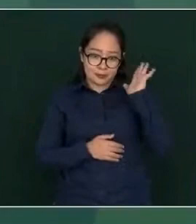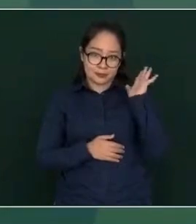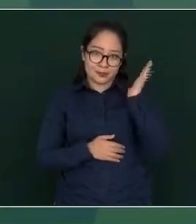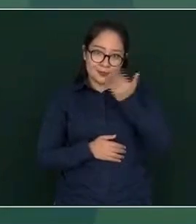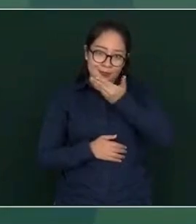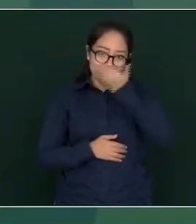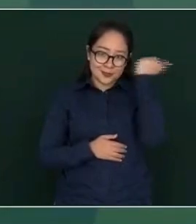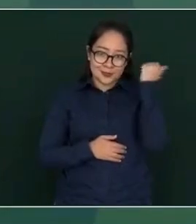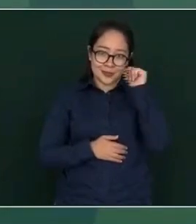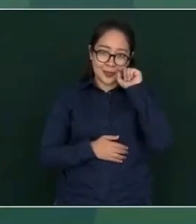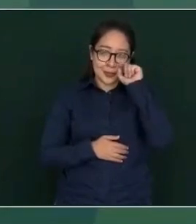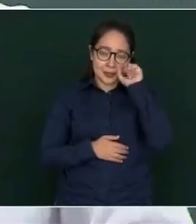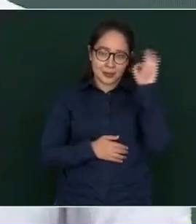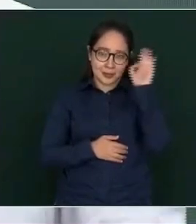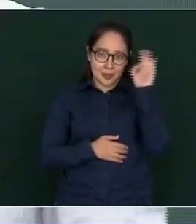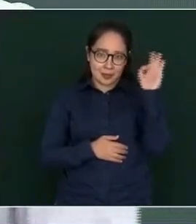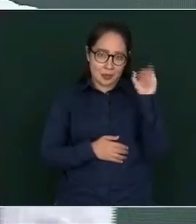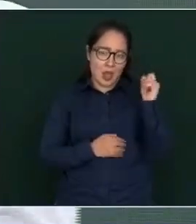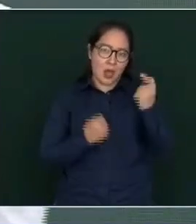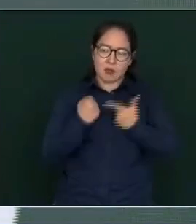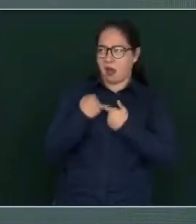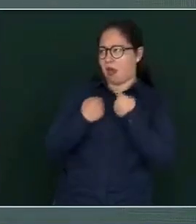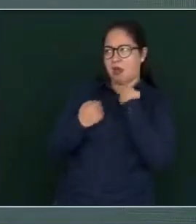ya están interponiendo un amparo.